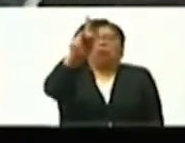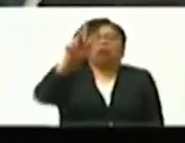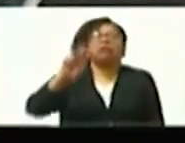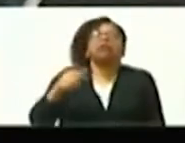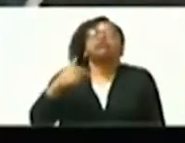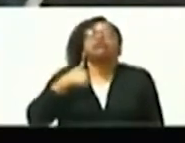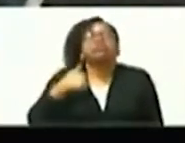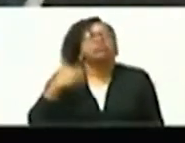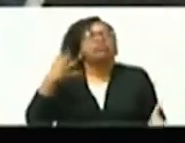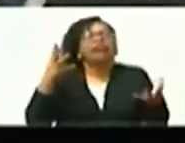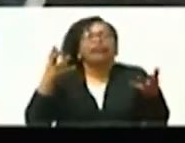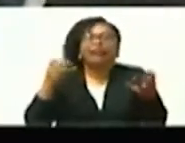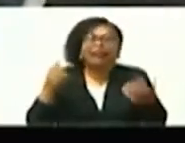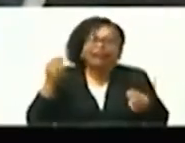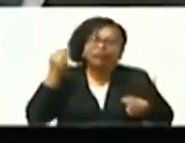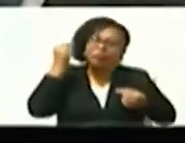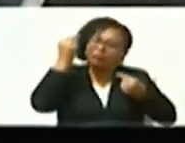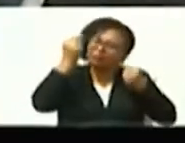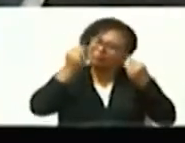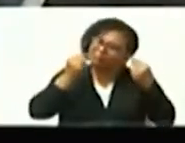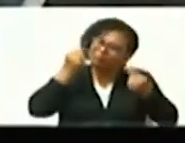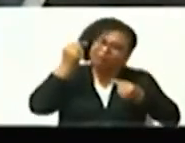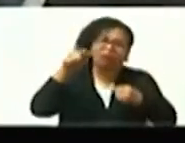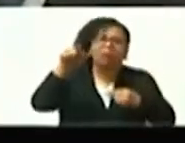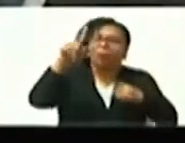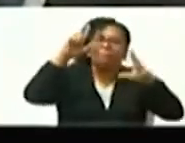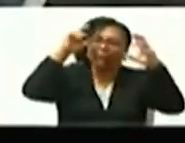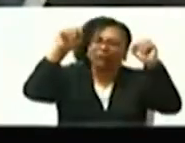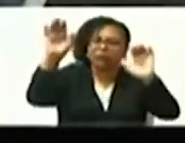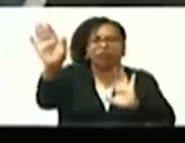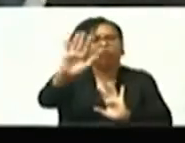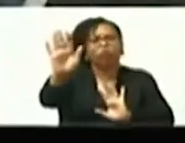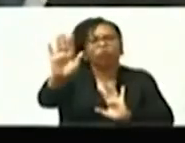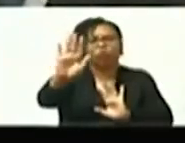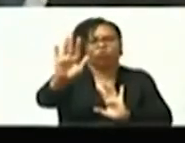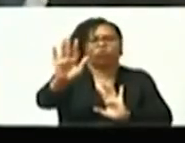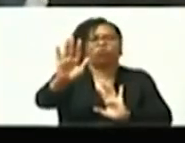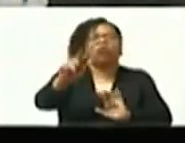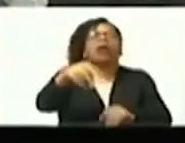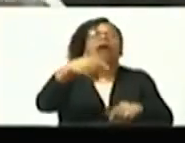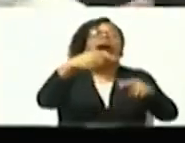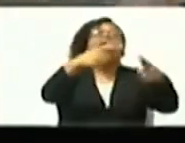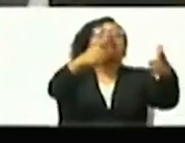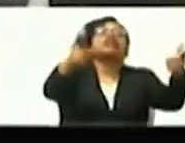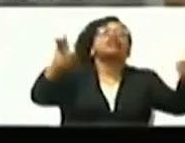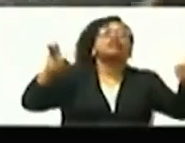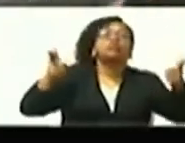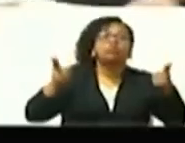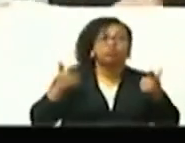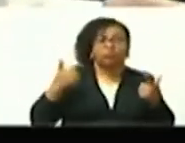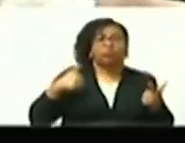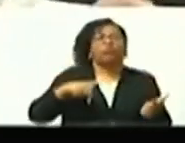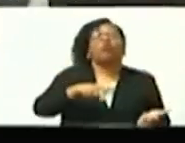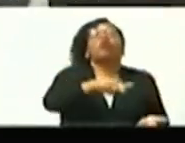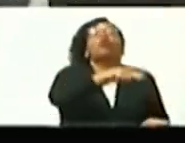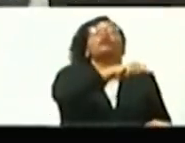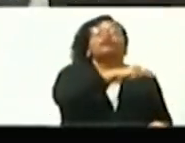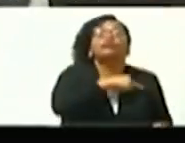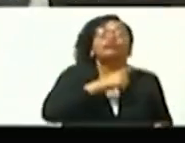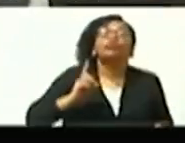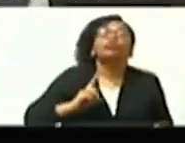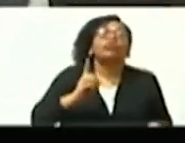hacer. No a la presidencia de la Cámara, que siempre cumple con los reglamentos y con los procedimientos, sino a nosotros mismos, colegas.